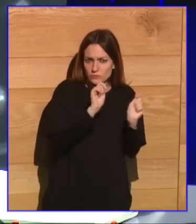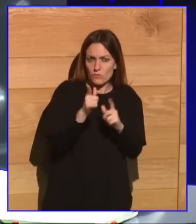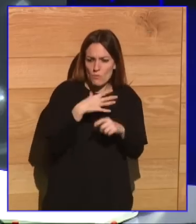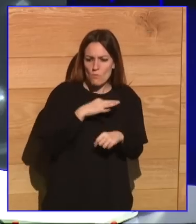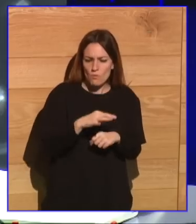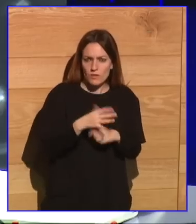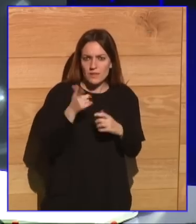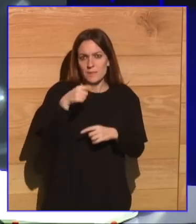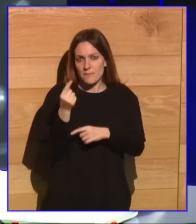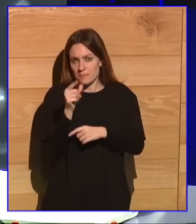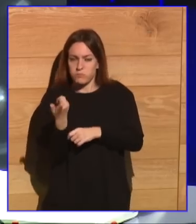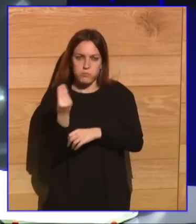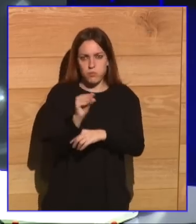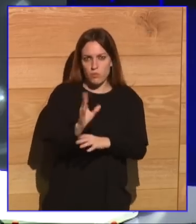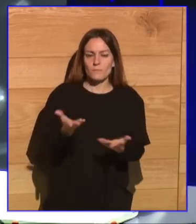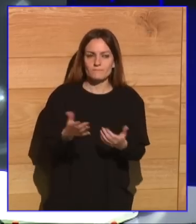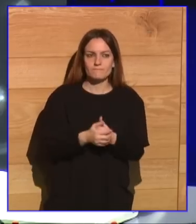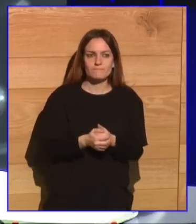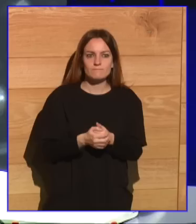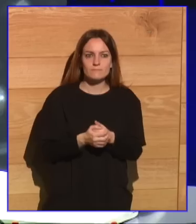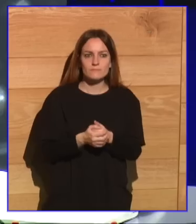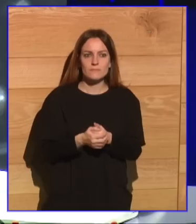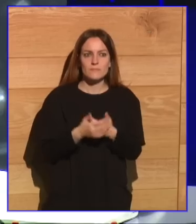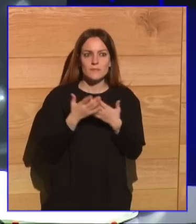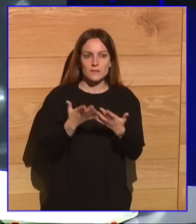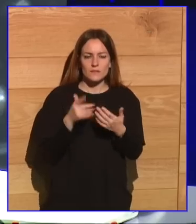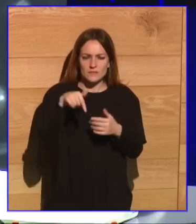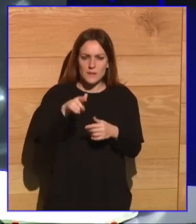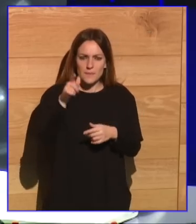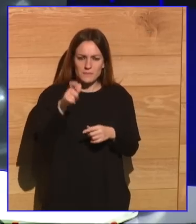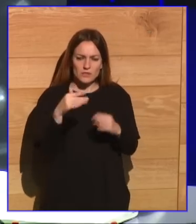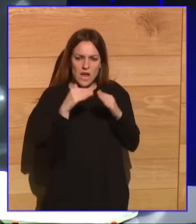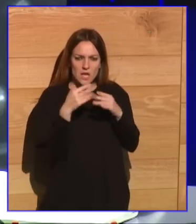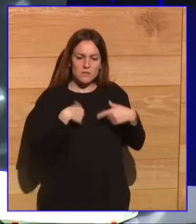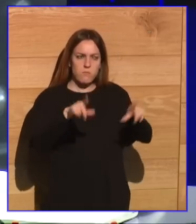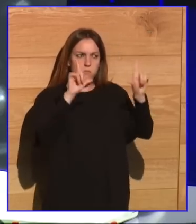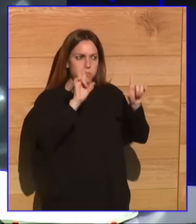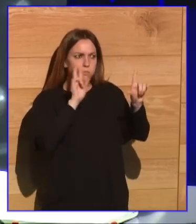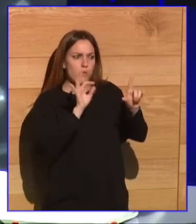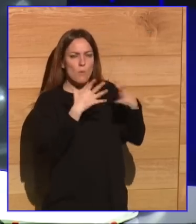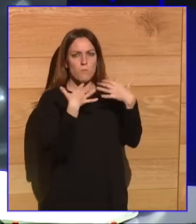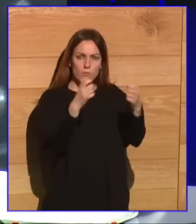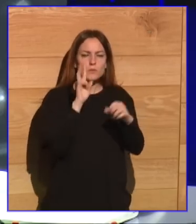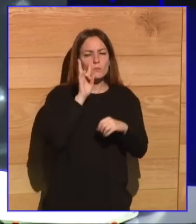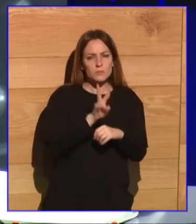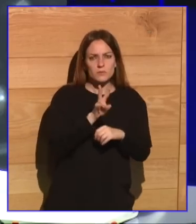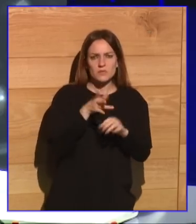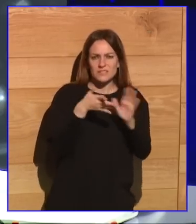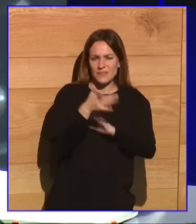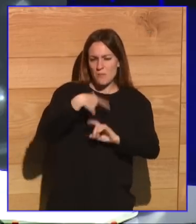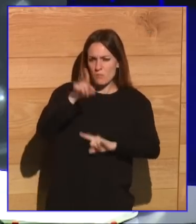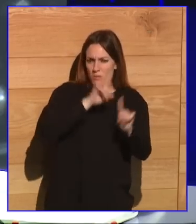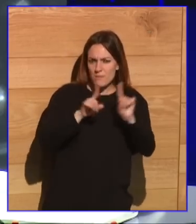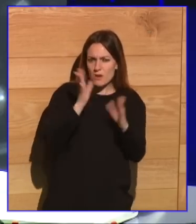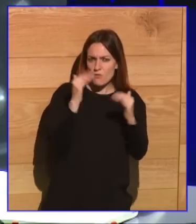los productores y paradójicamente no le sucede al espectador. Al espectador no le supone nunca ningún problema.